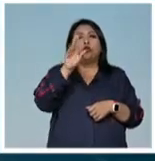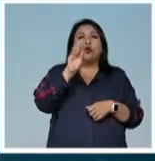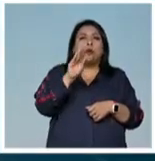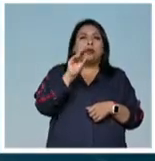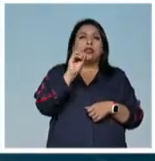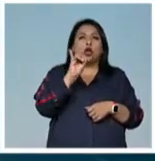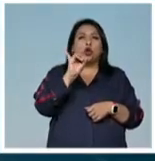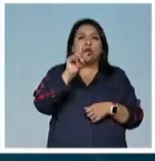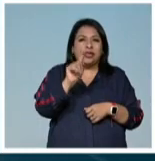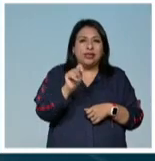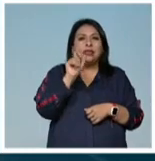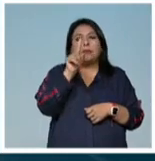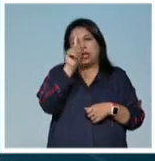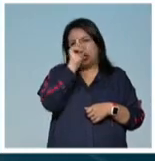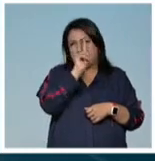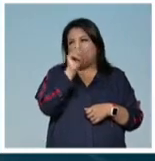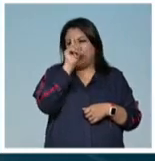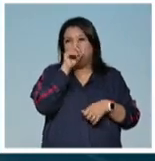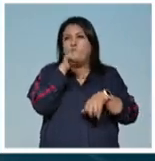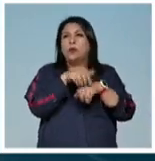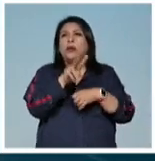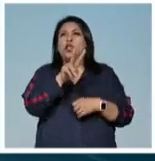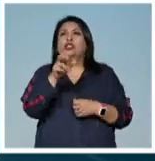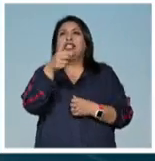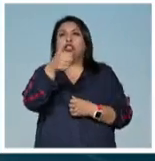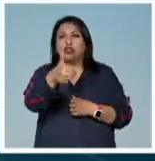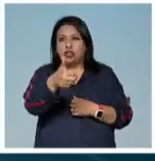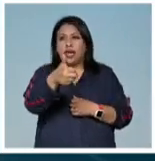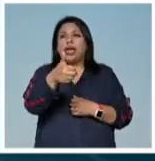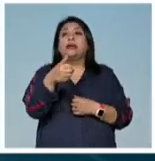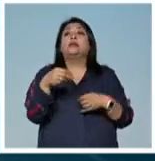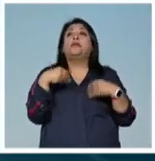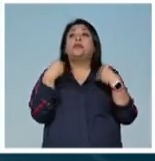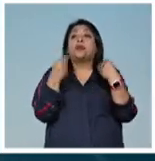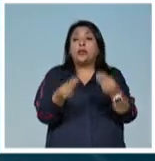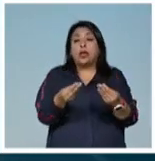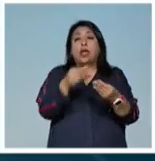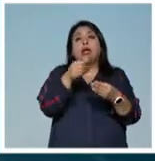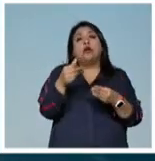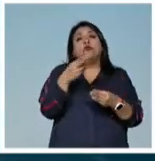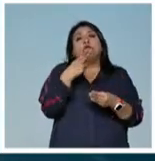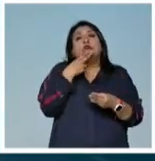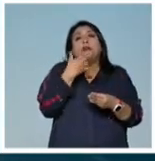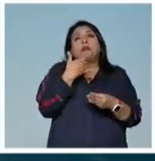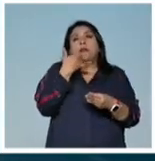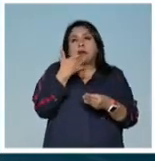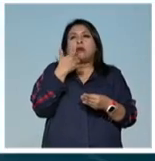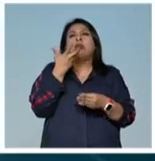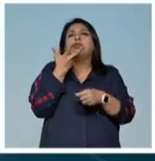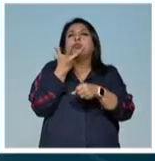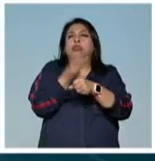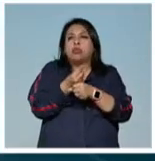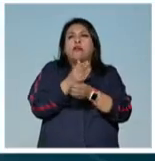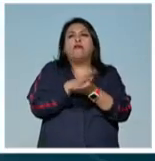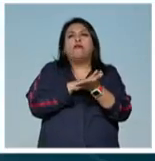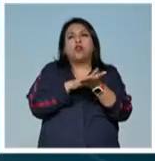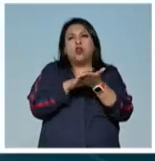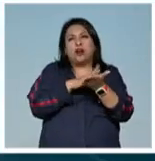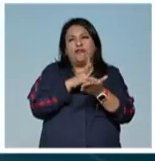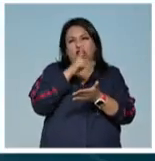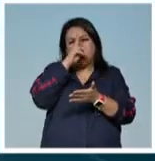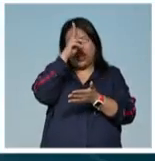la OIT y la recomendación número 206, que otorgan un marco para prevenir, remediar y eliminar la